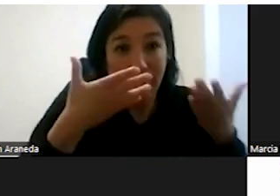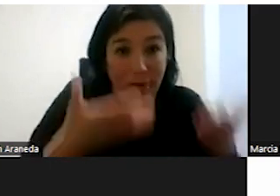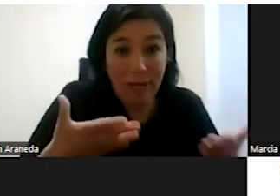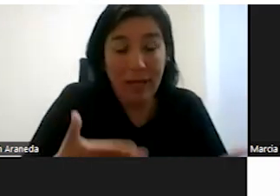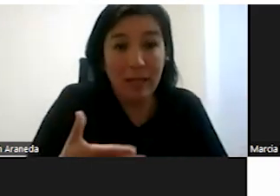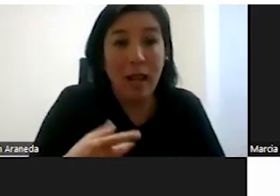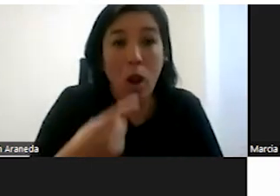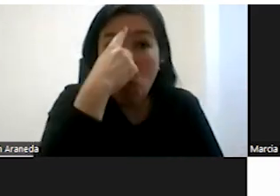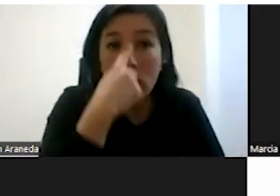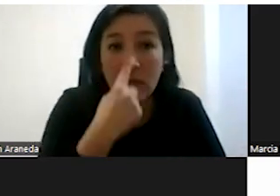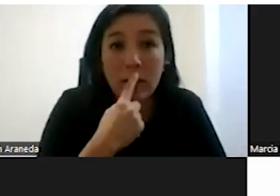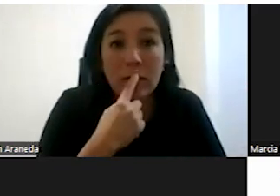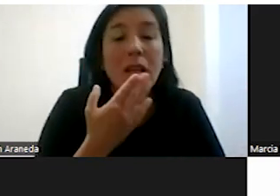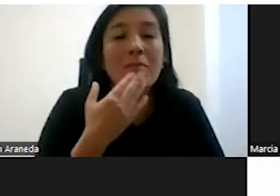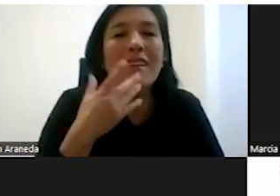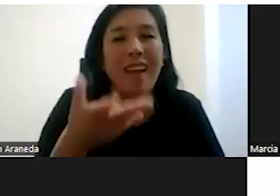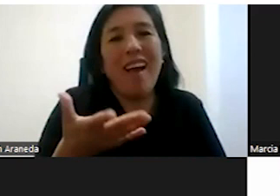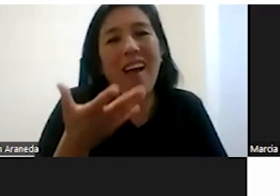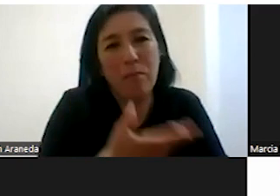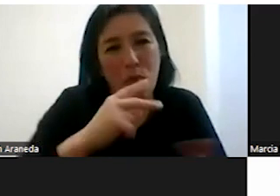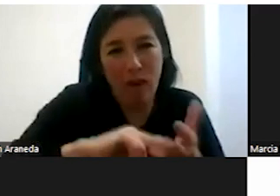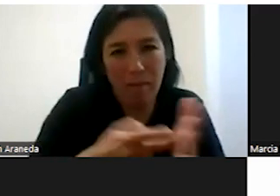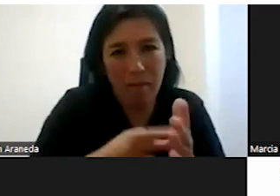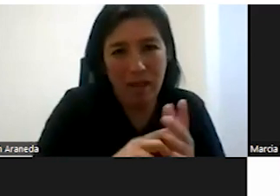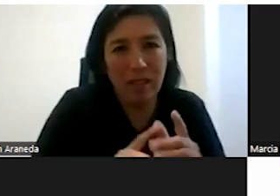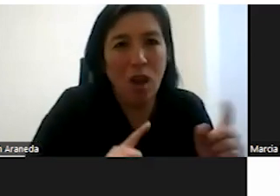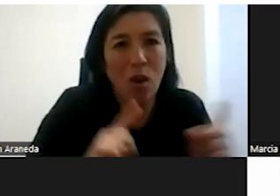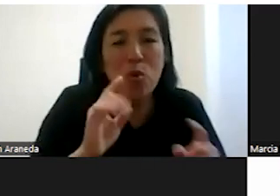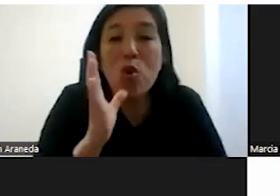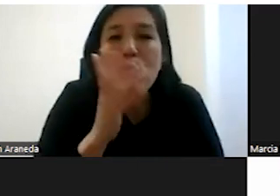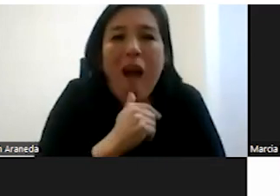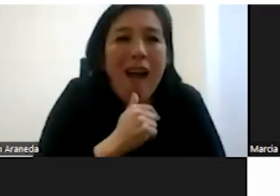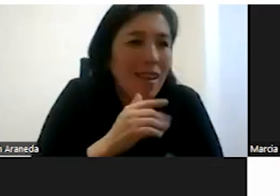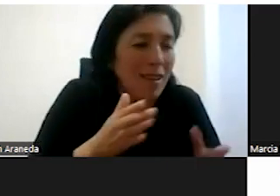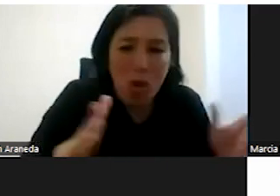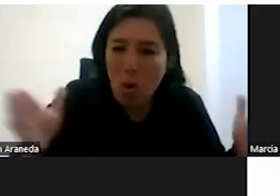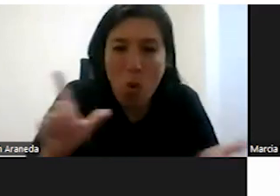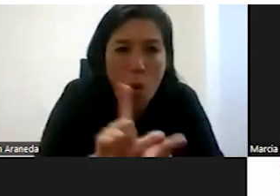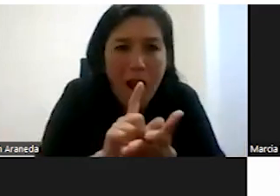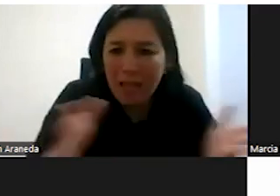museos también están pasando por una crisis en los que no tienen espacio